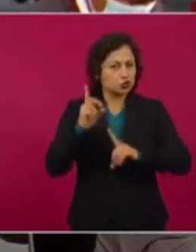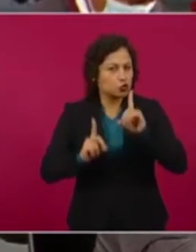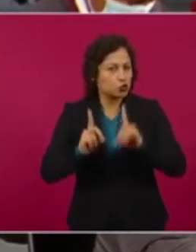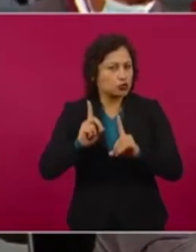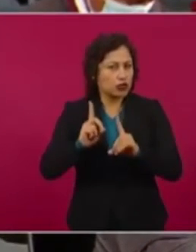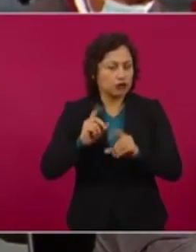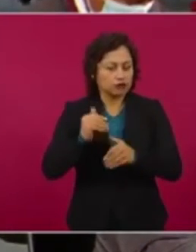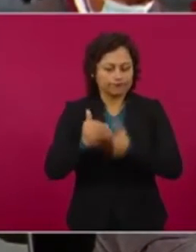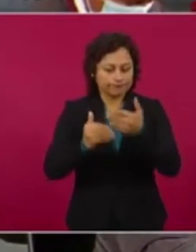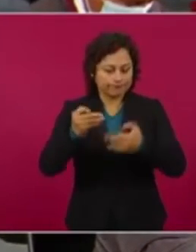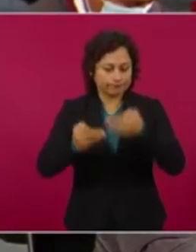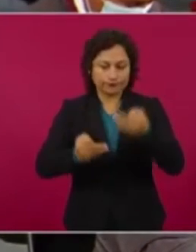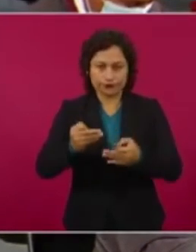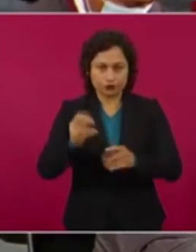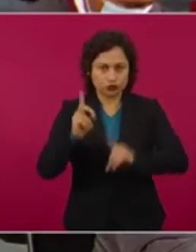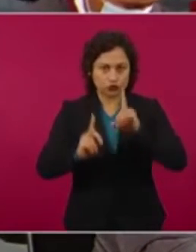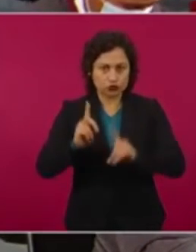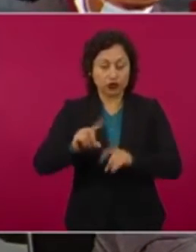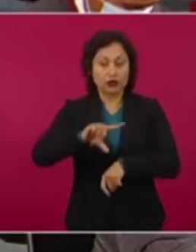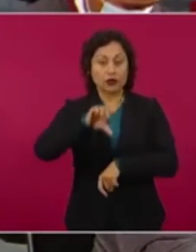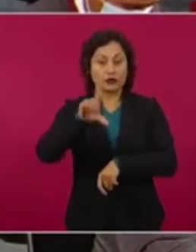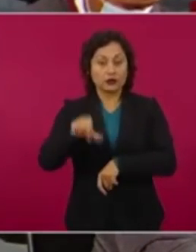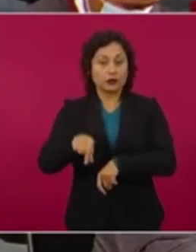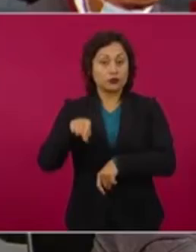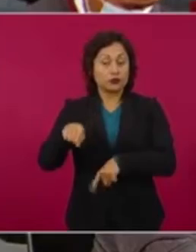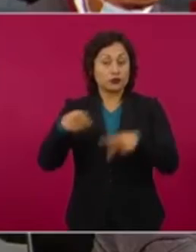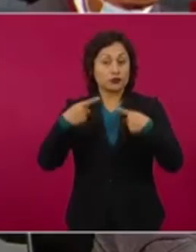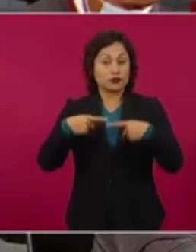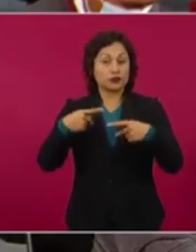Él es liberado, él es puesto en libertad,